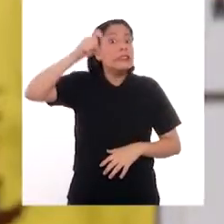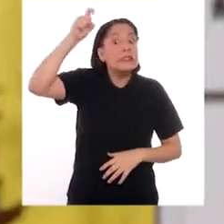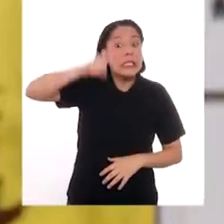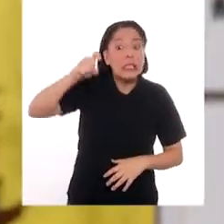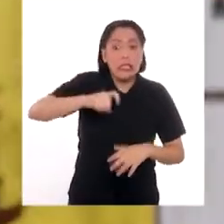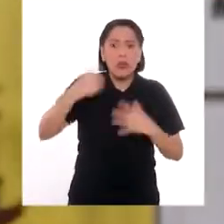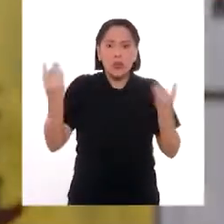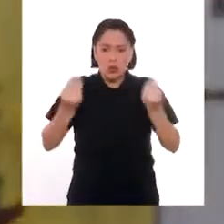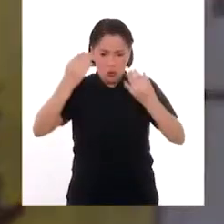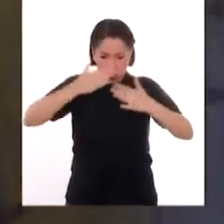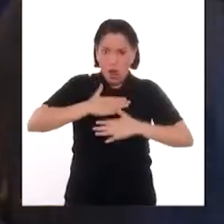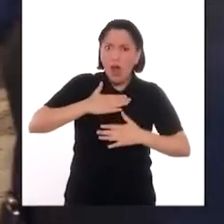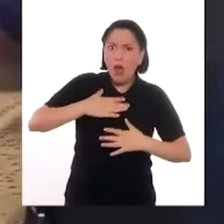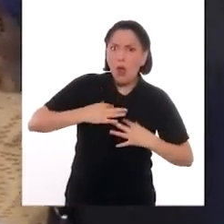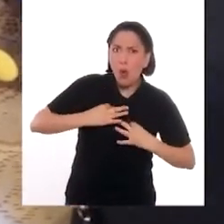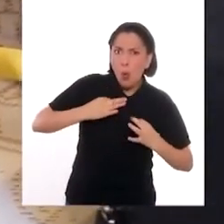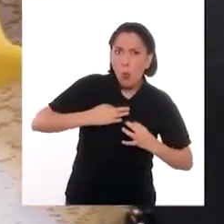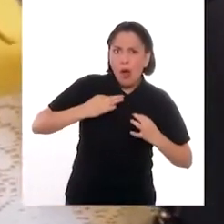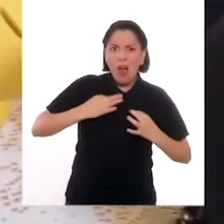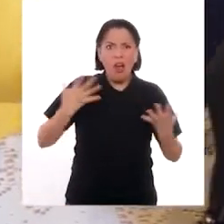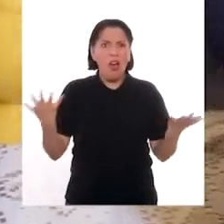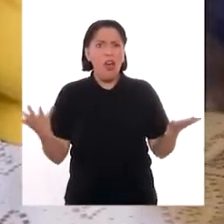Para eso, ¿utilizaremos esta ropa?